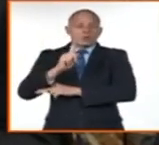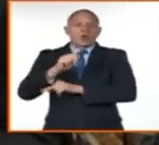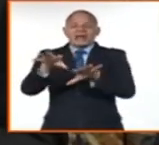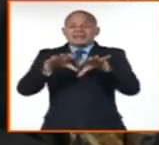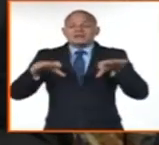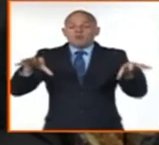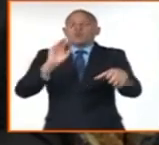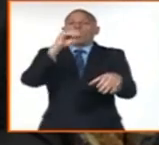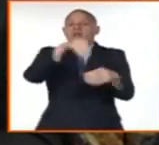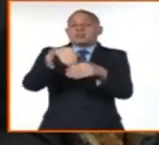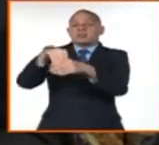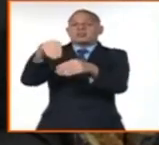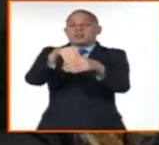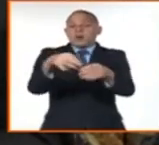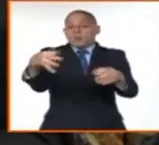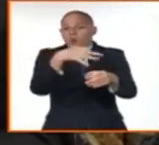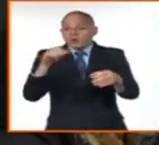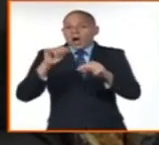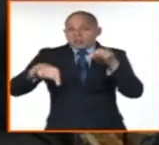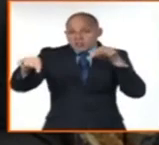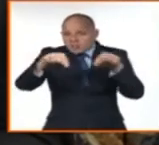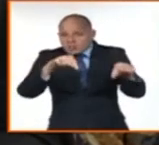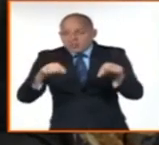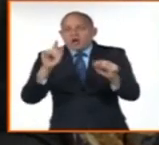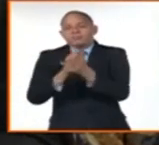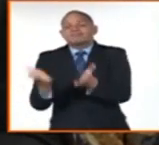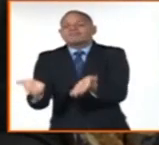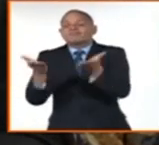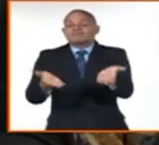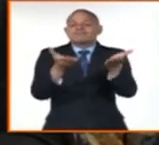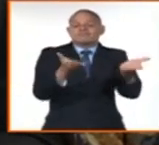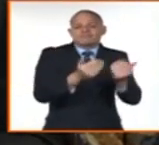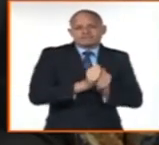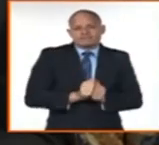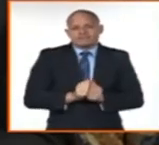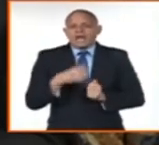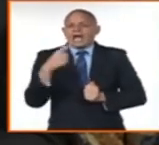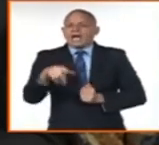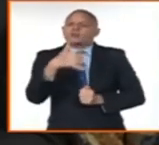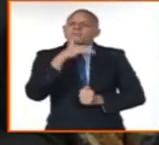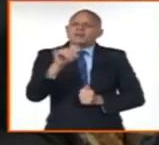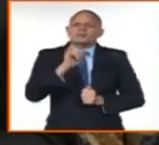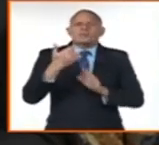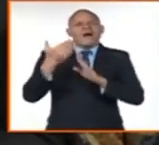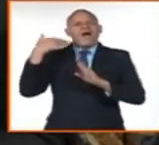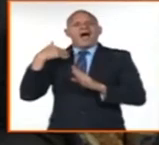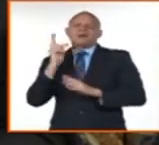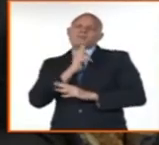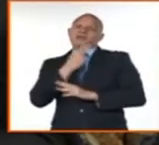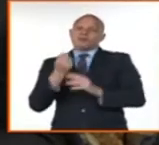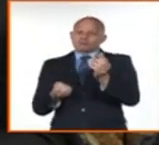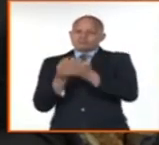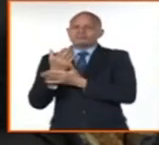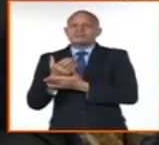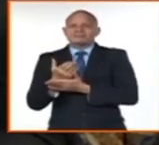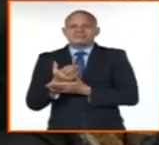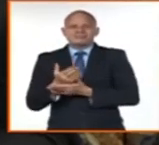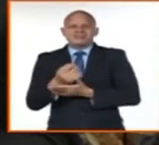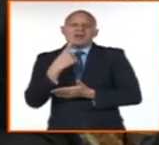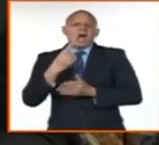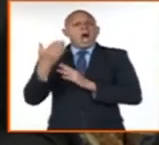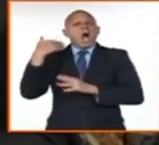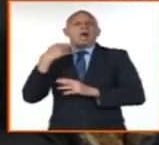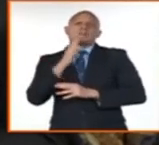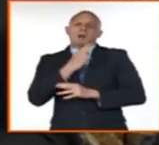concepto que es martiano y que es fidelista, es cómo hacer política. Desde la perspectiva de Martí, desde la perspectiva de